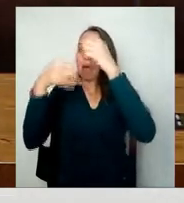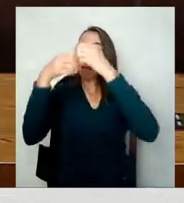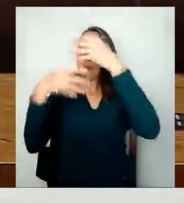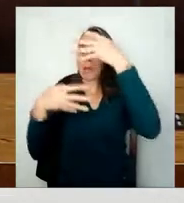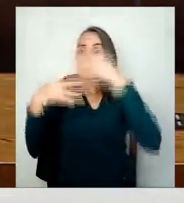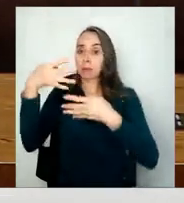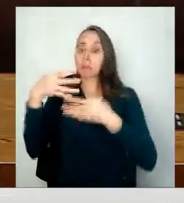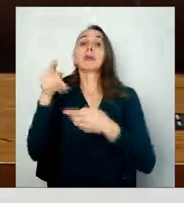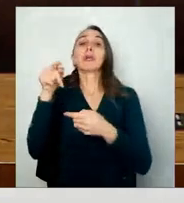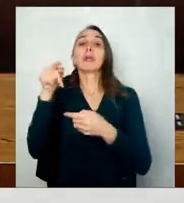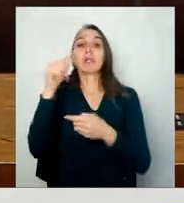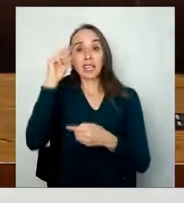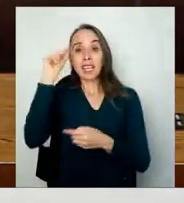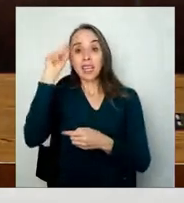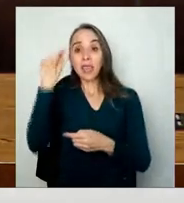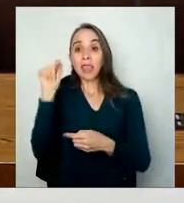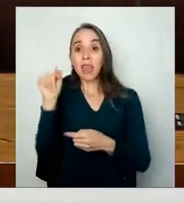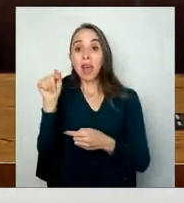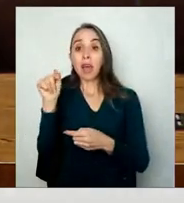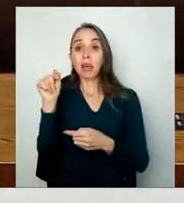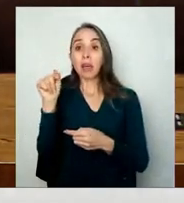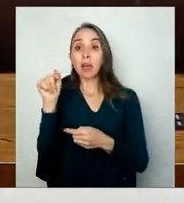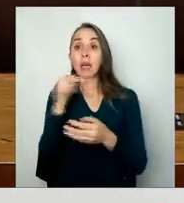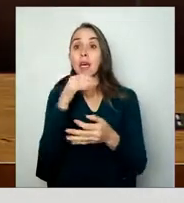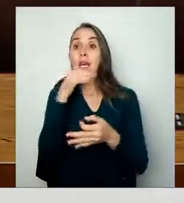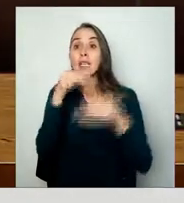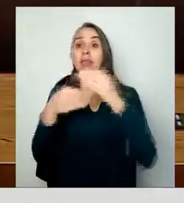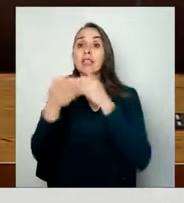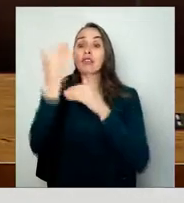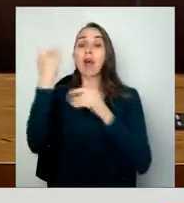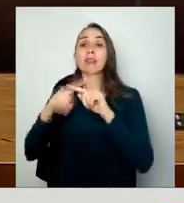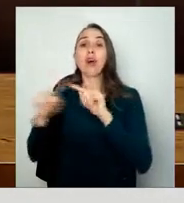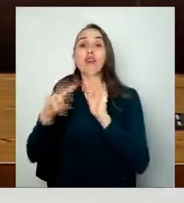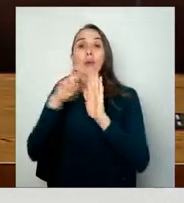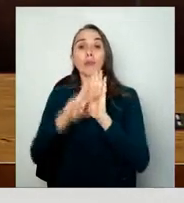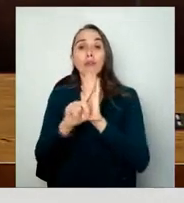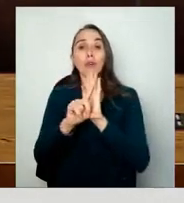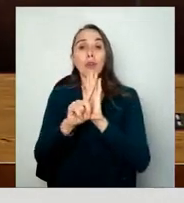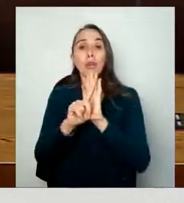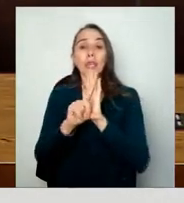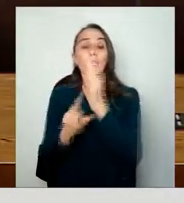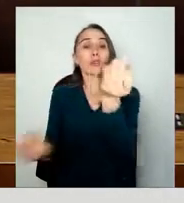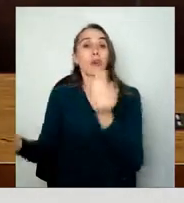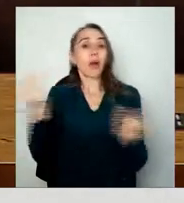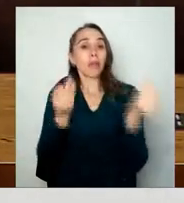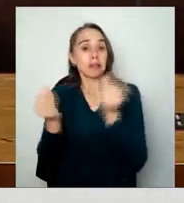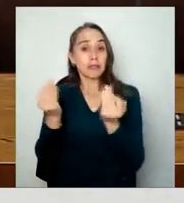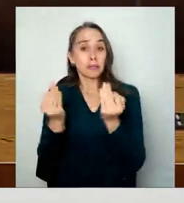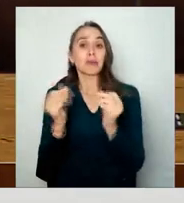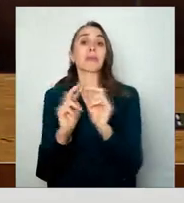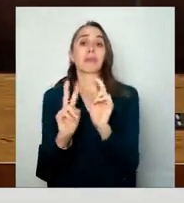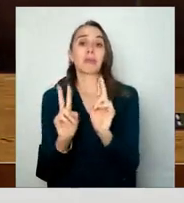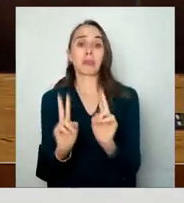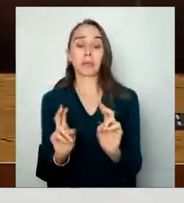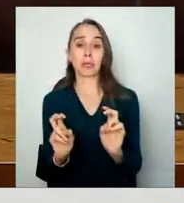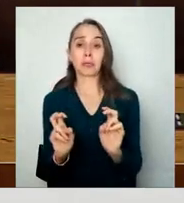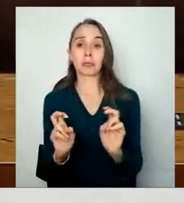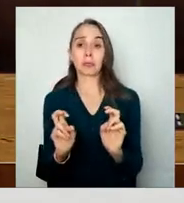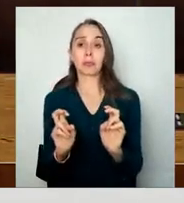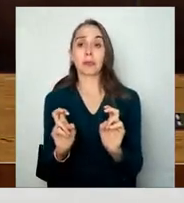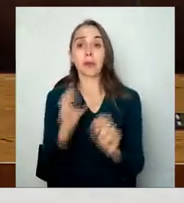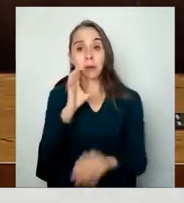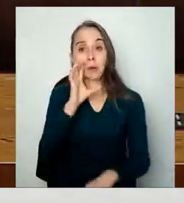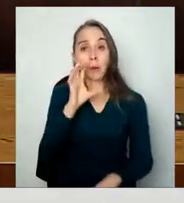también se han planteado en otras en otros proyectos de ley particularmente en lo que se refiere a la identificación de